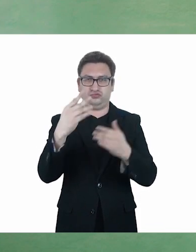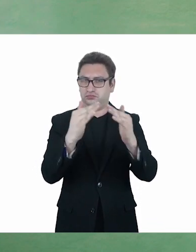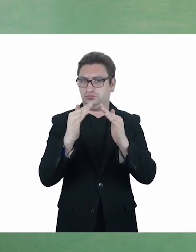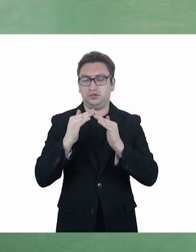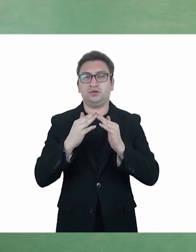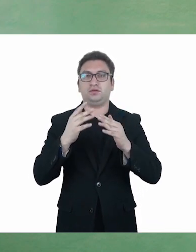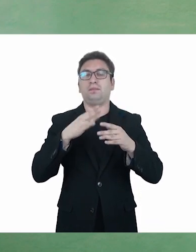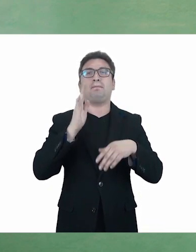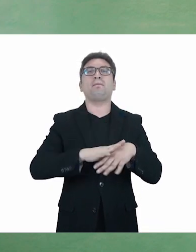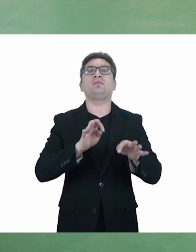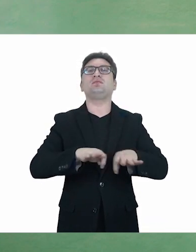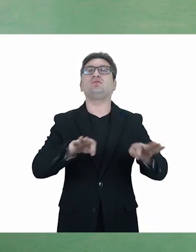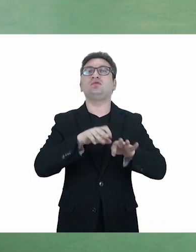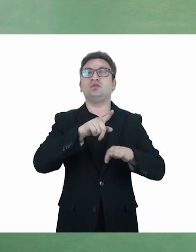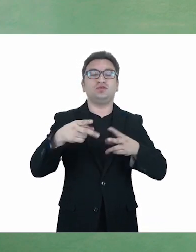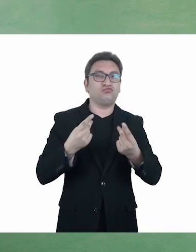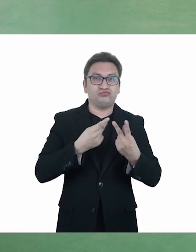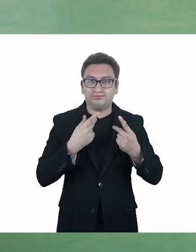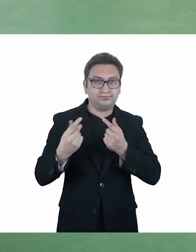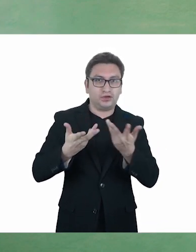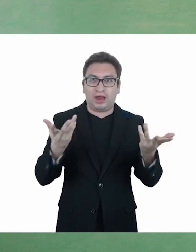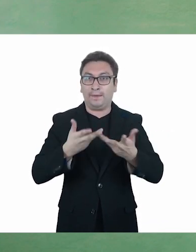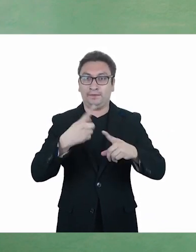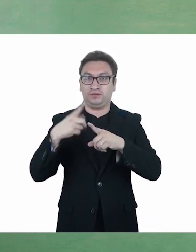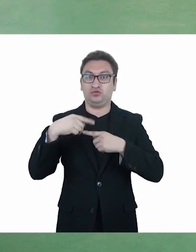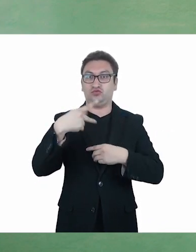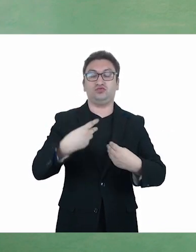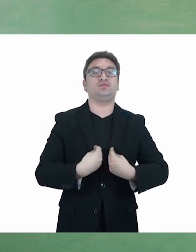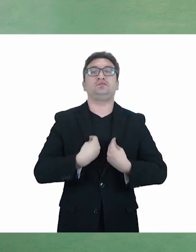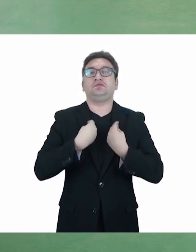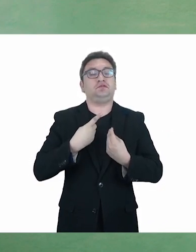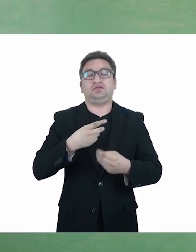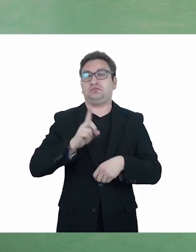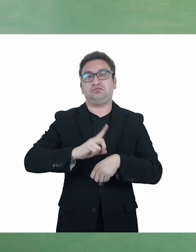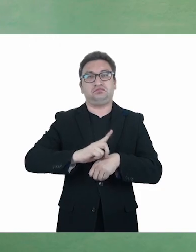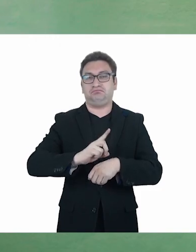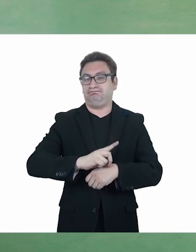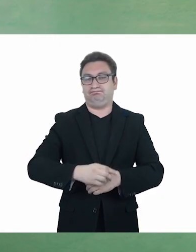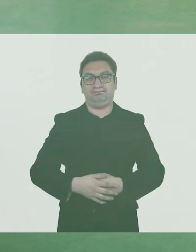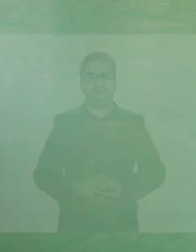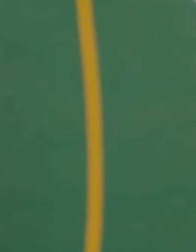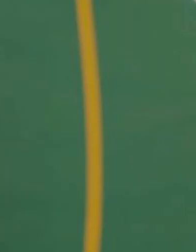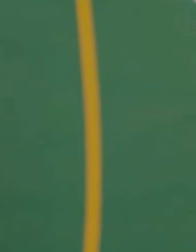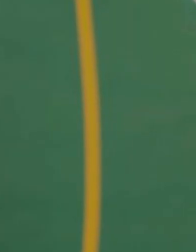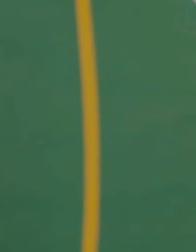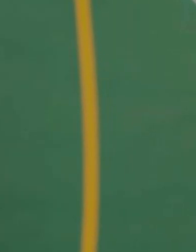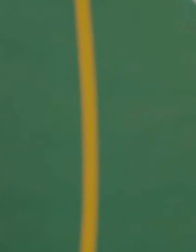en su casa. Sobre todo es para que se mantengan activos y puedan seguir adelante con sus vidas cotidianas.